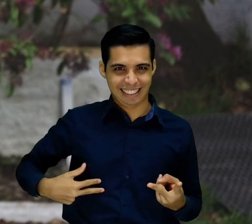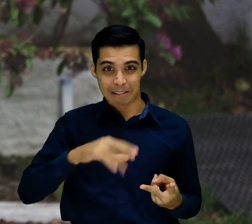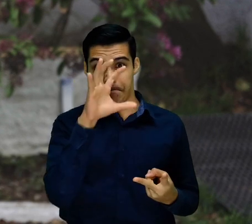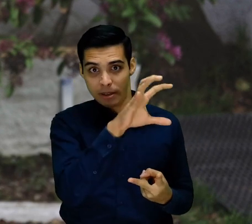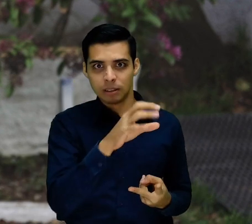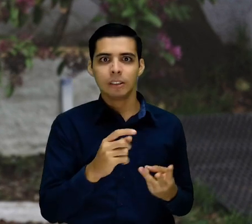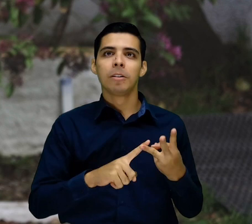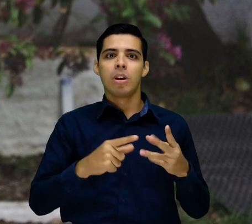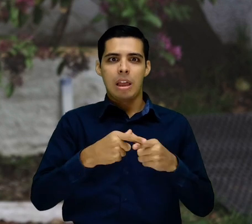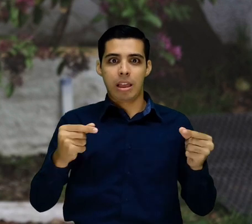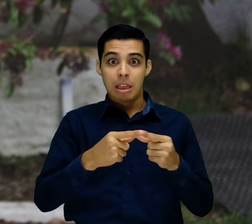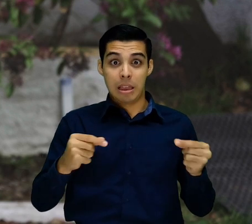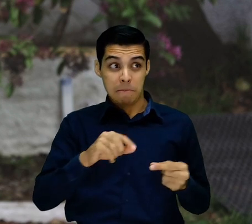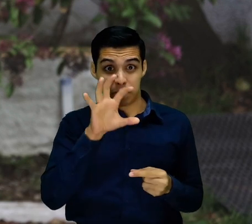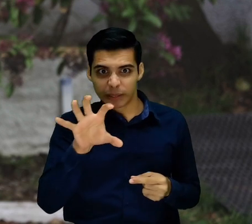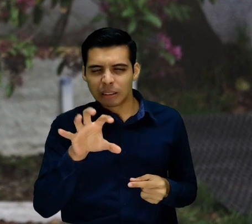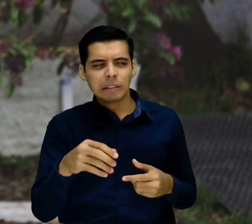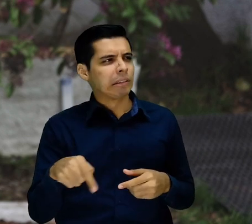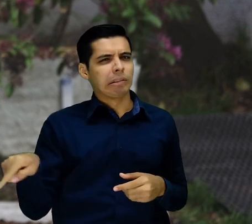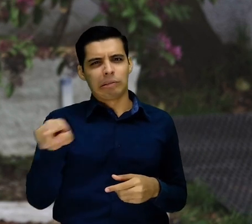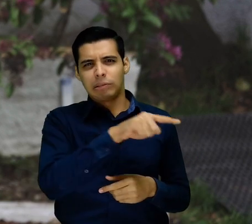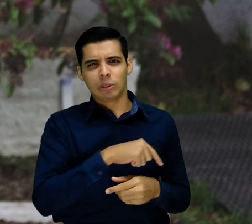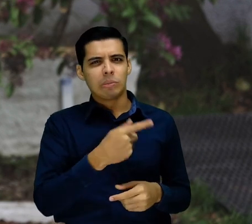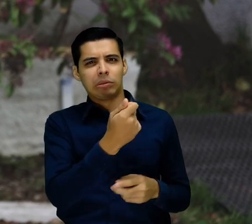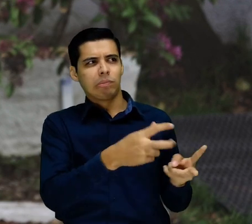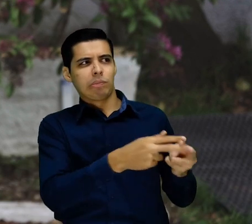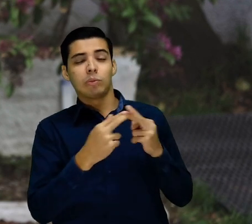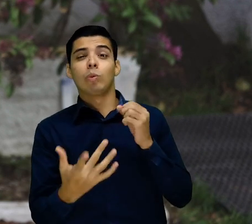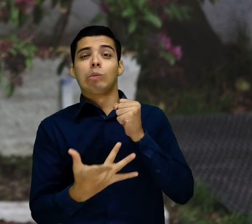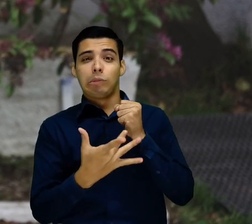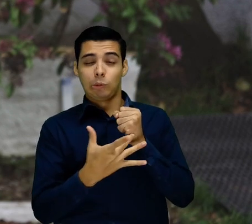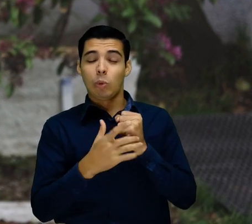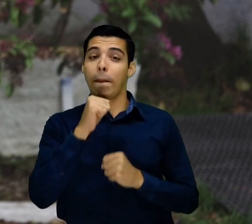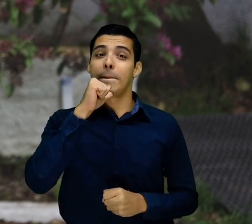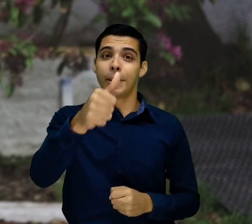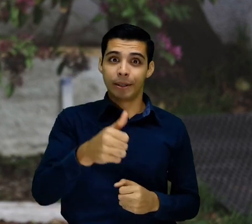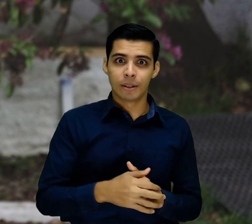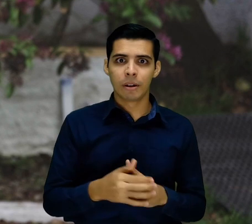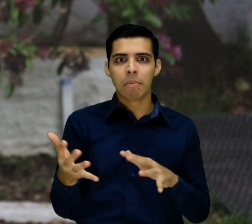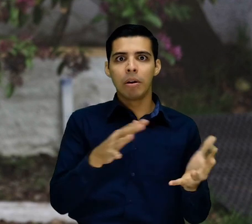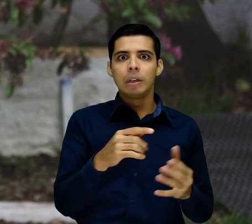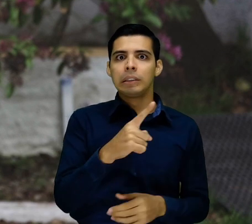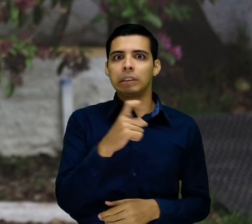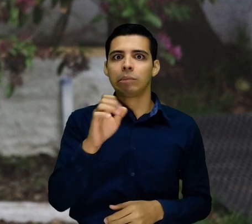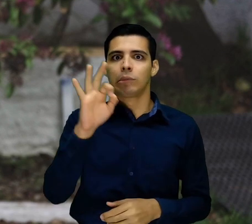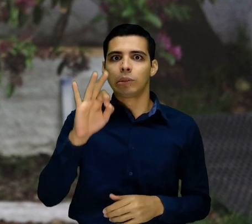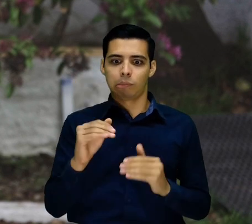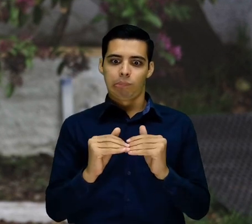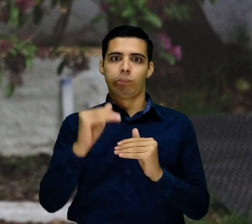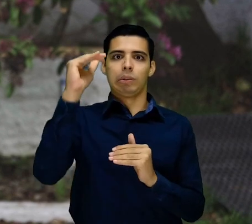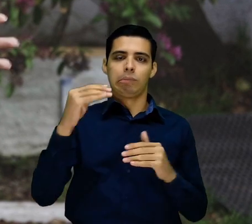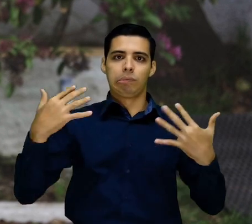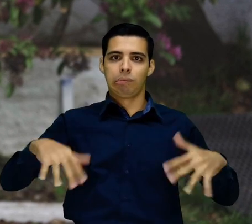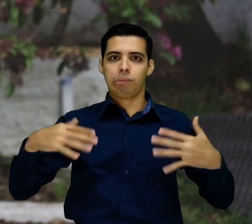y Japón, presentan las cifras más altas de la historia, llegando a sobrepasar, según la BBC News, más del 100% de su